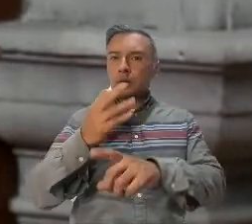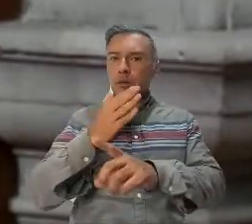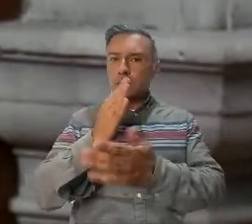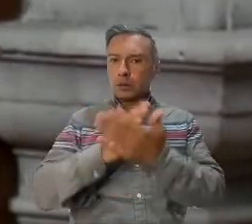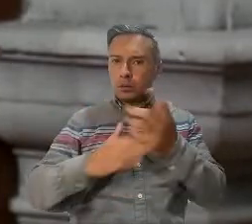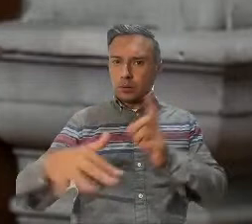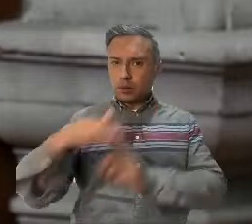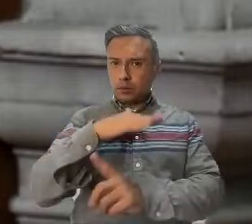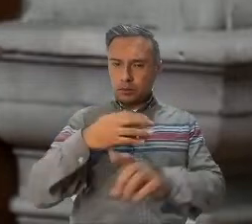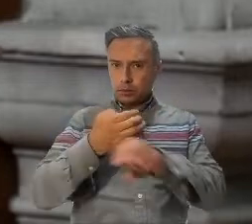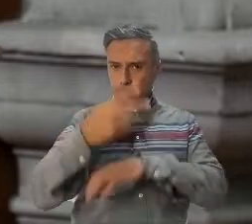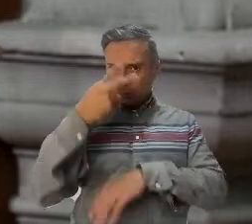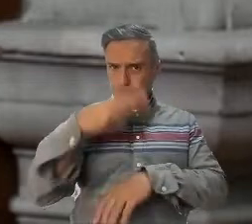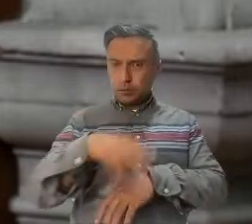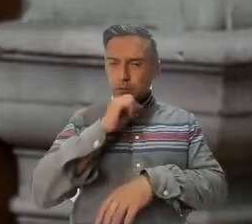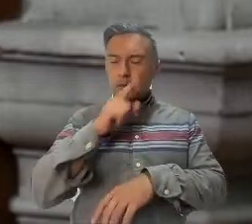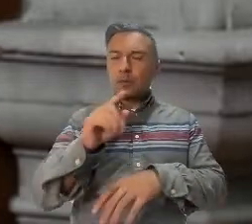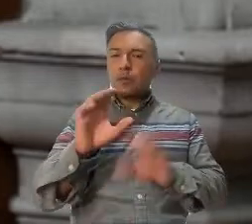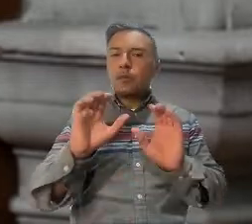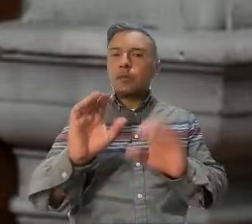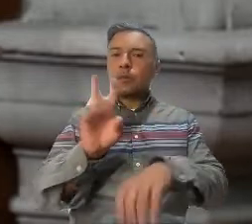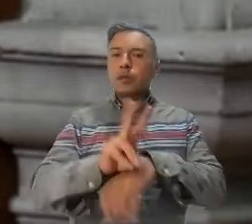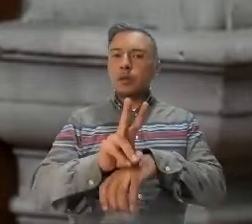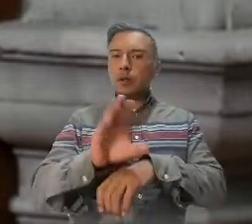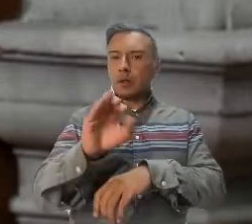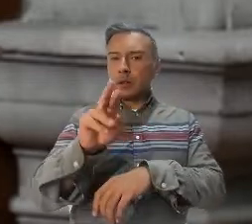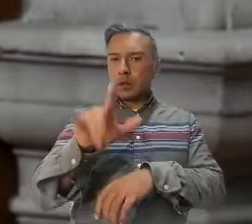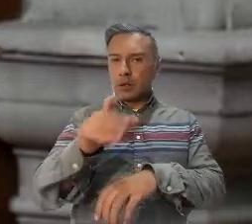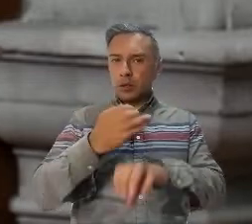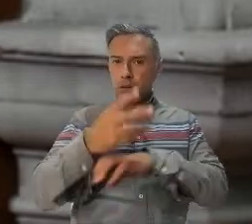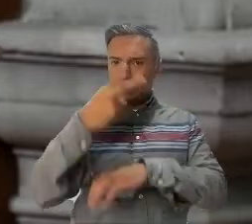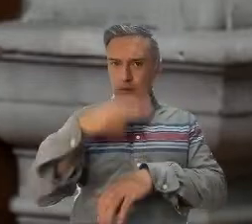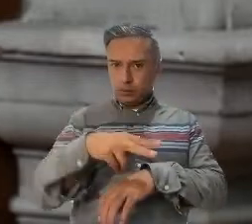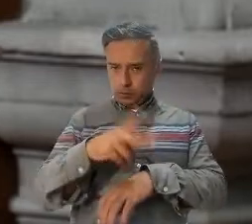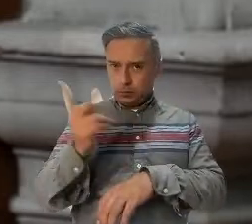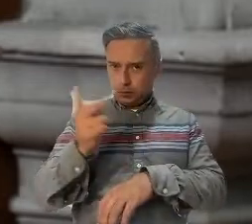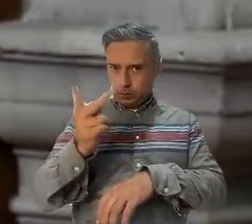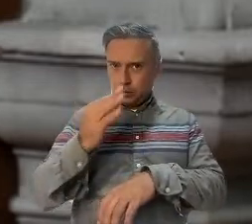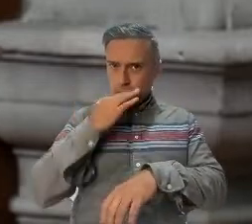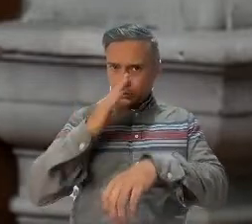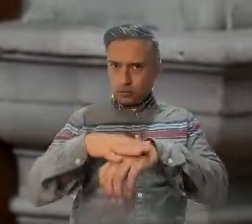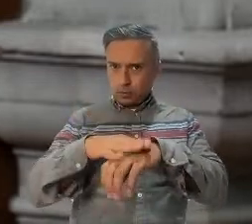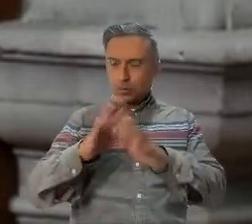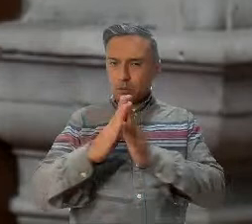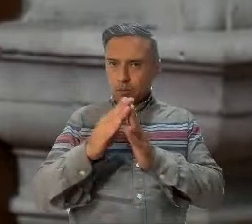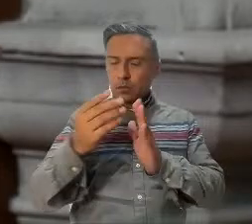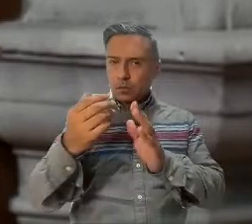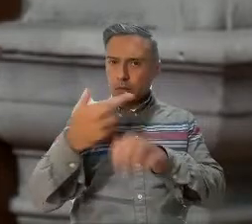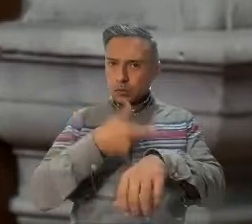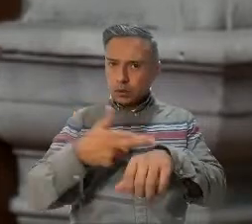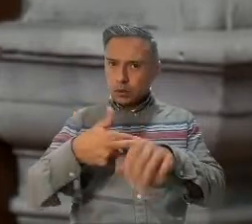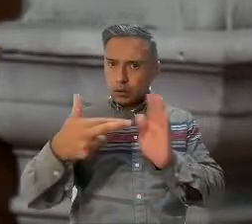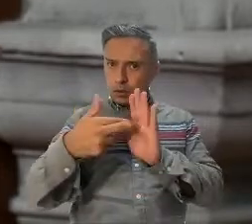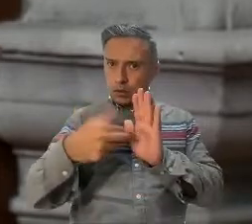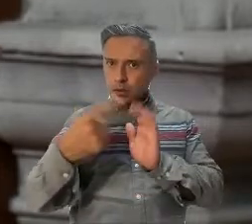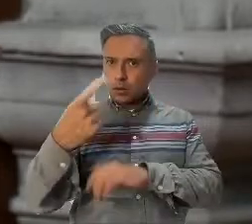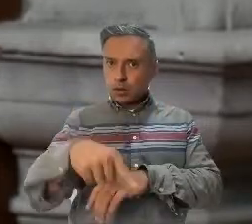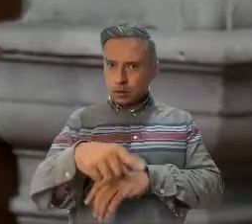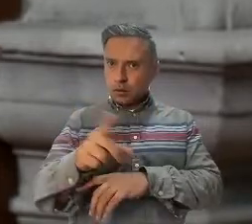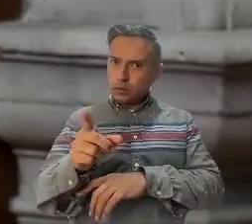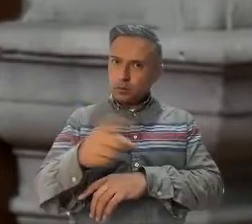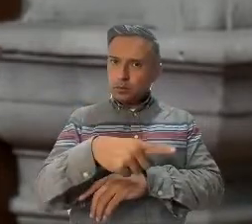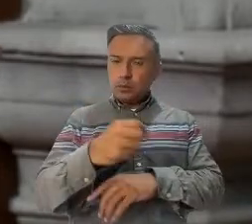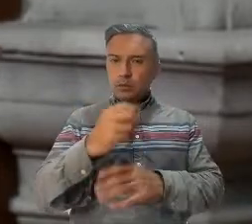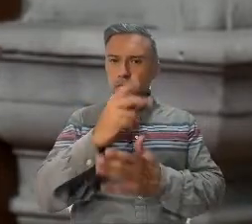y Protección Civil del Estado de México, a fin de que se instruyan y se lleven a cabo los mecanismos de planificación para